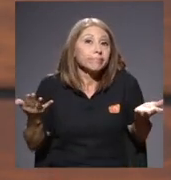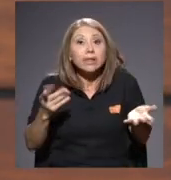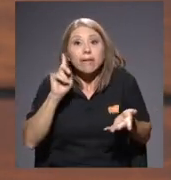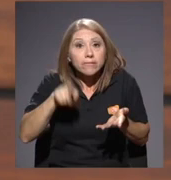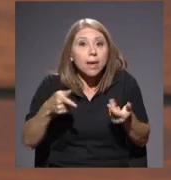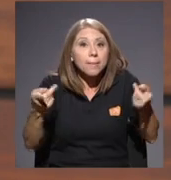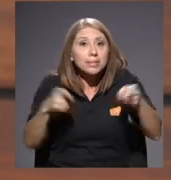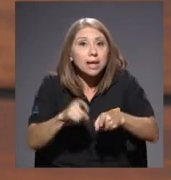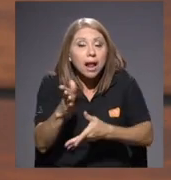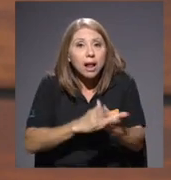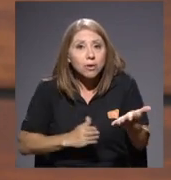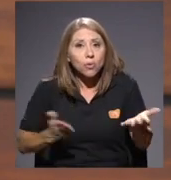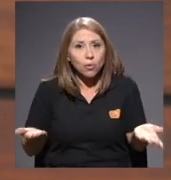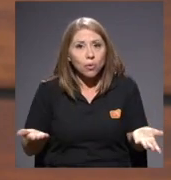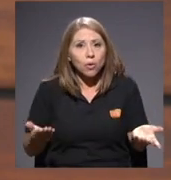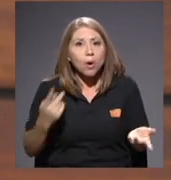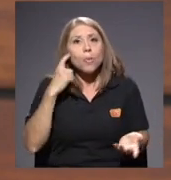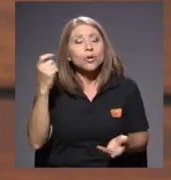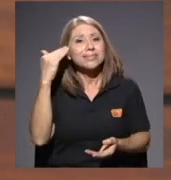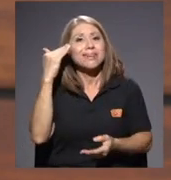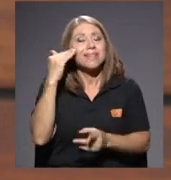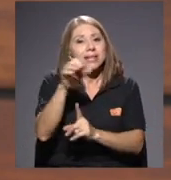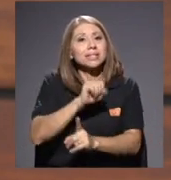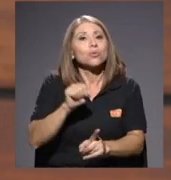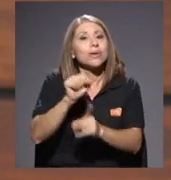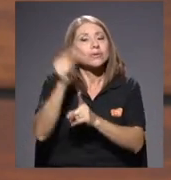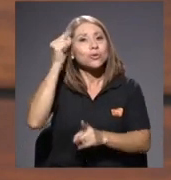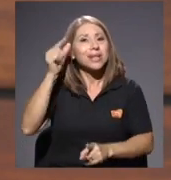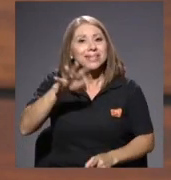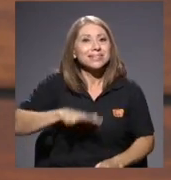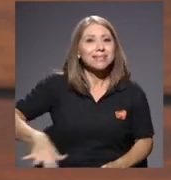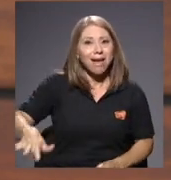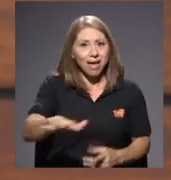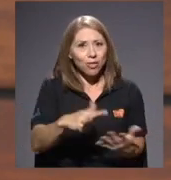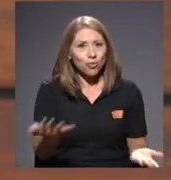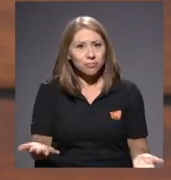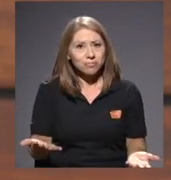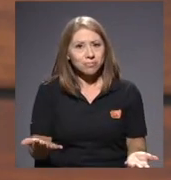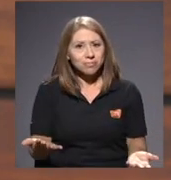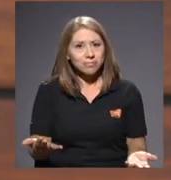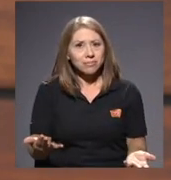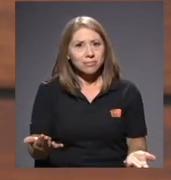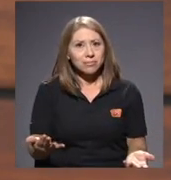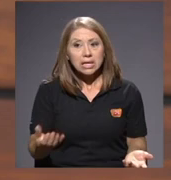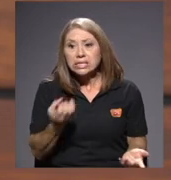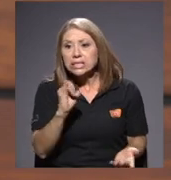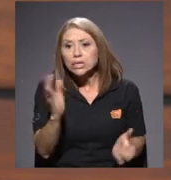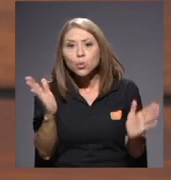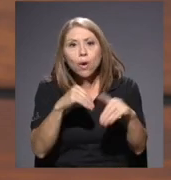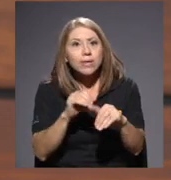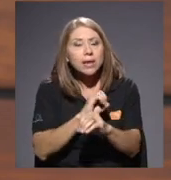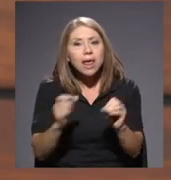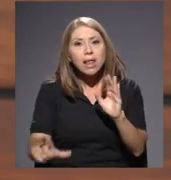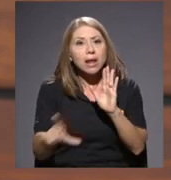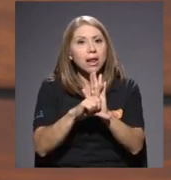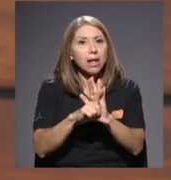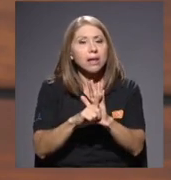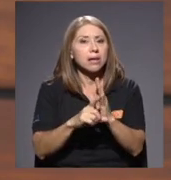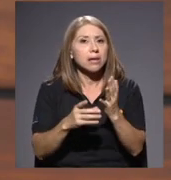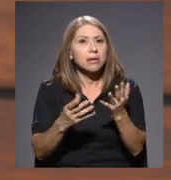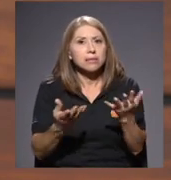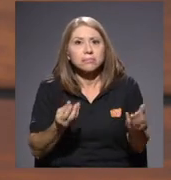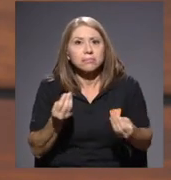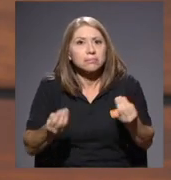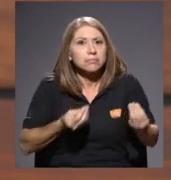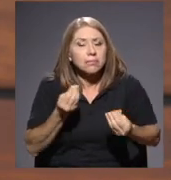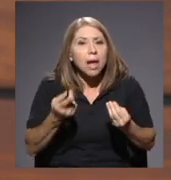algo, porque sabía la situación del Estado y lo peor era que no hubiera una legislación que sostuviera del